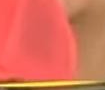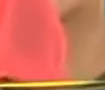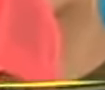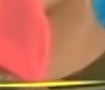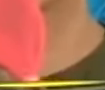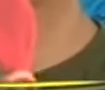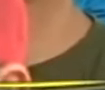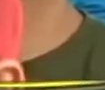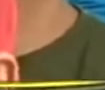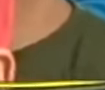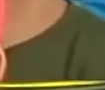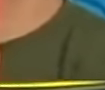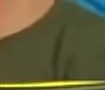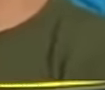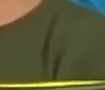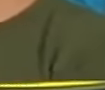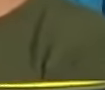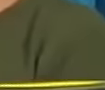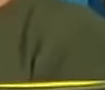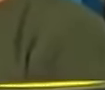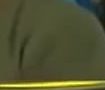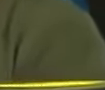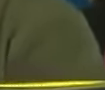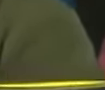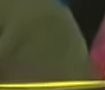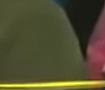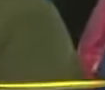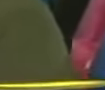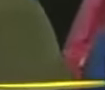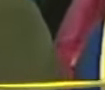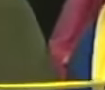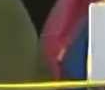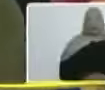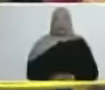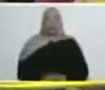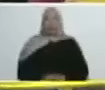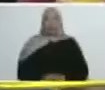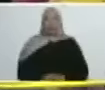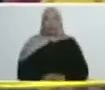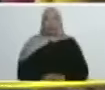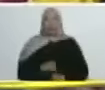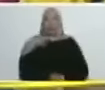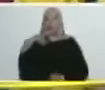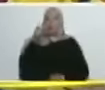el poder al pueblo, el poder al soberano, todo el poder al pueblo.